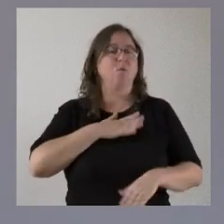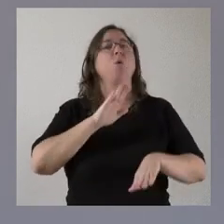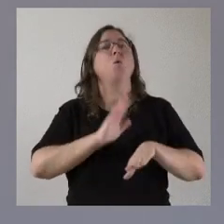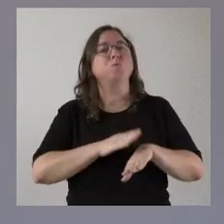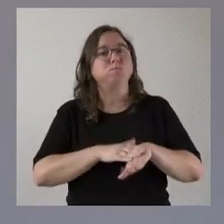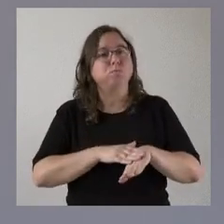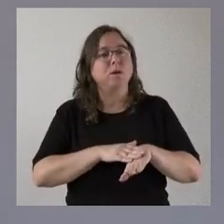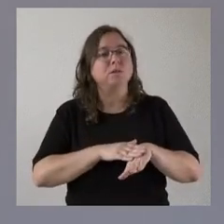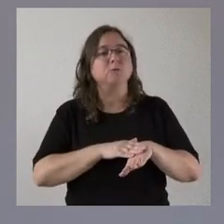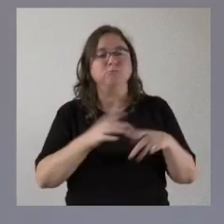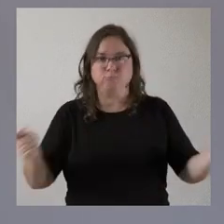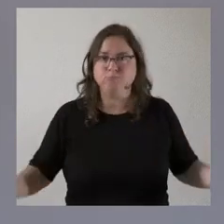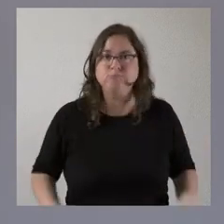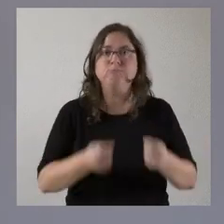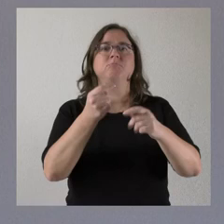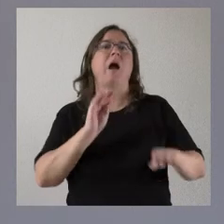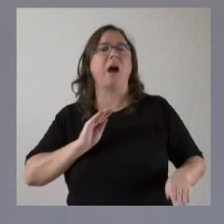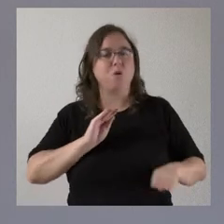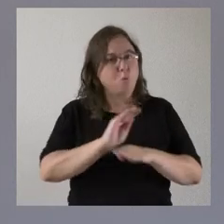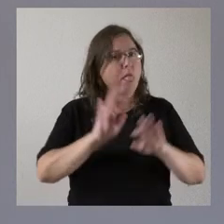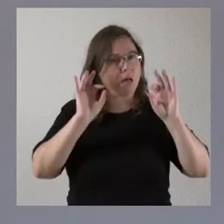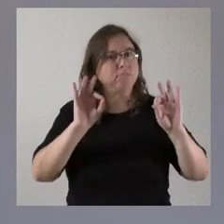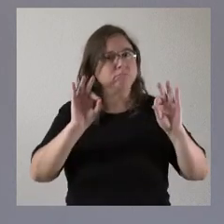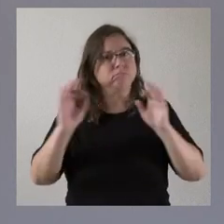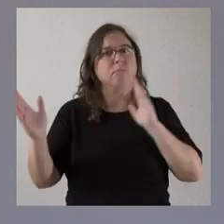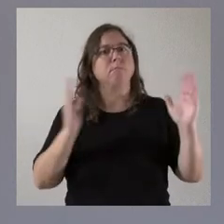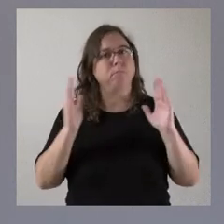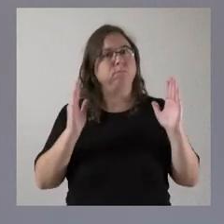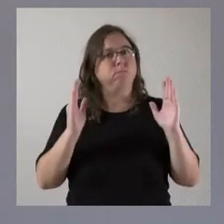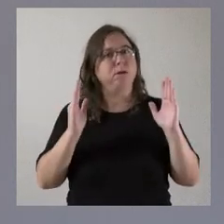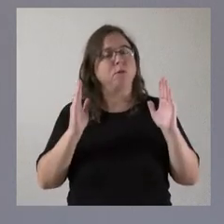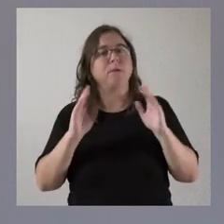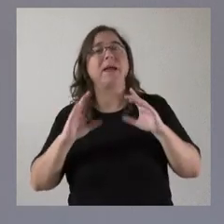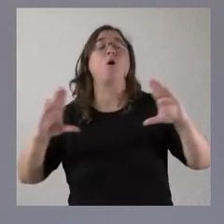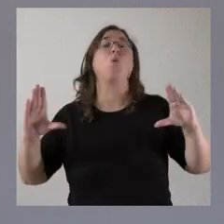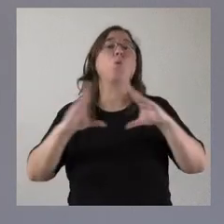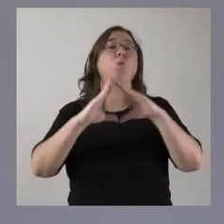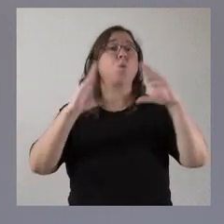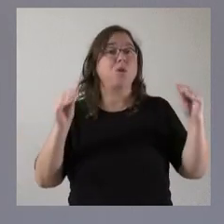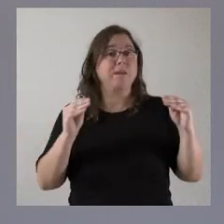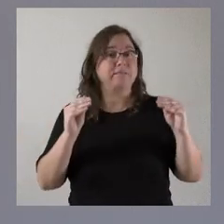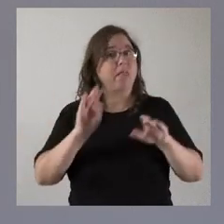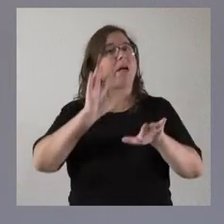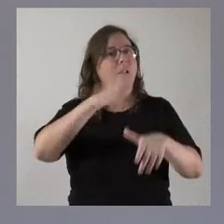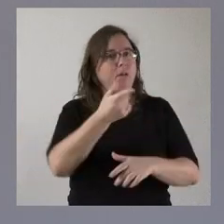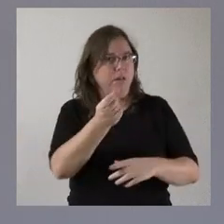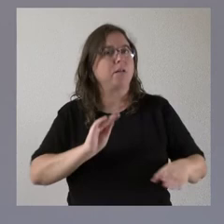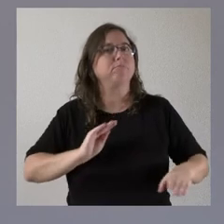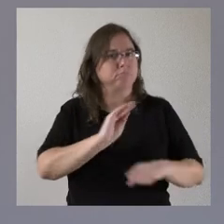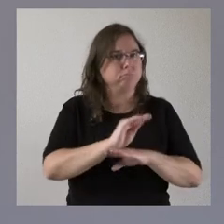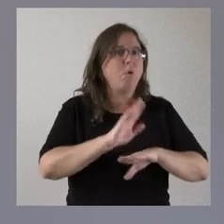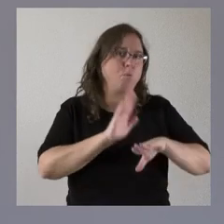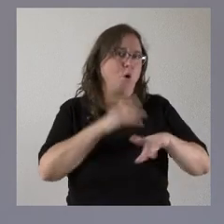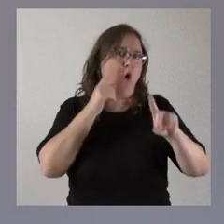otorgamos una ayuda en este mismo periodo a la universidad de León con esa misma